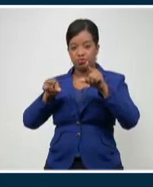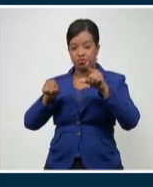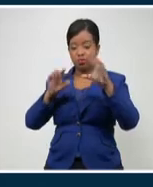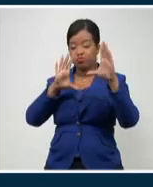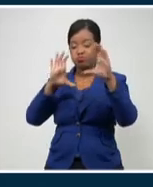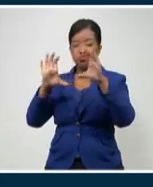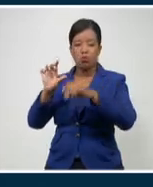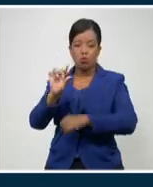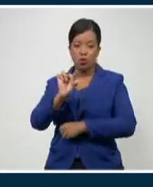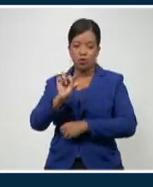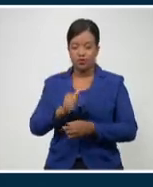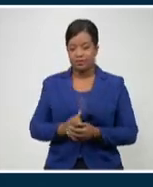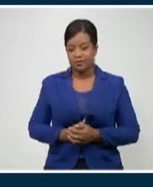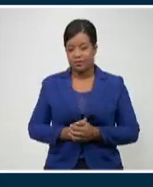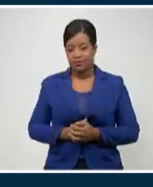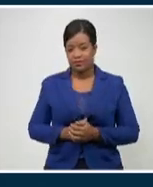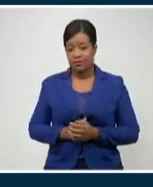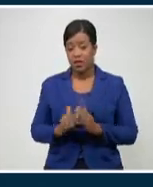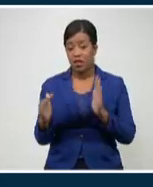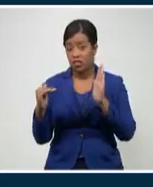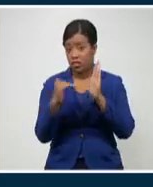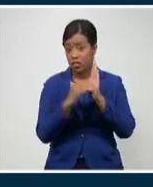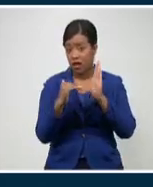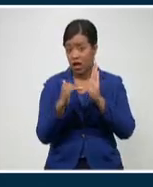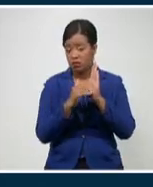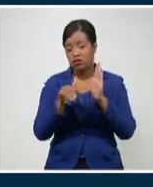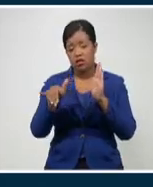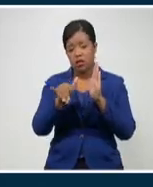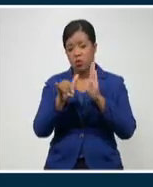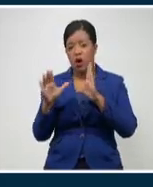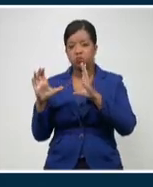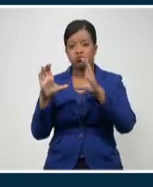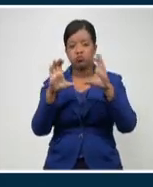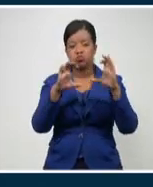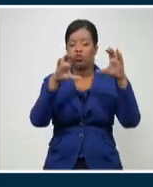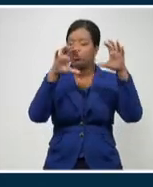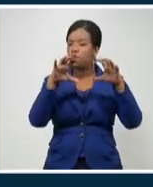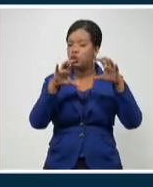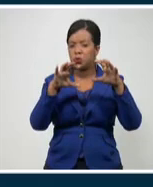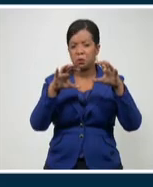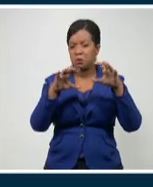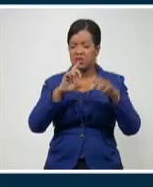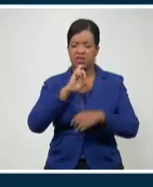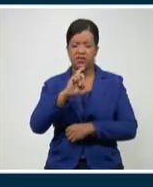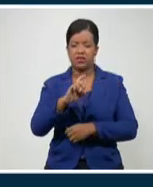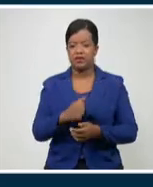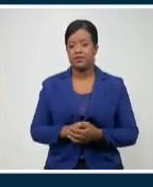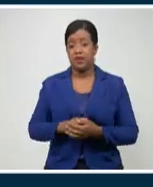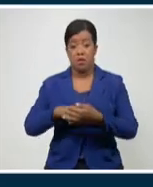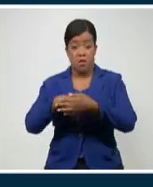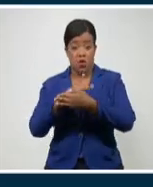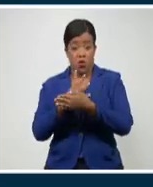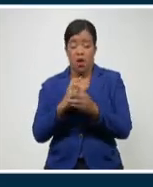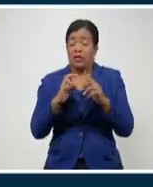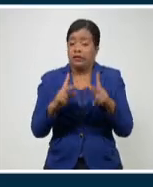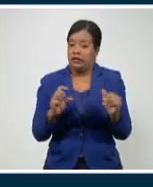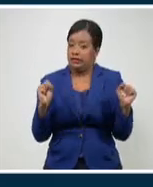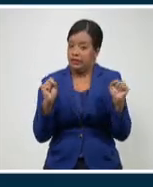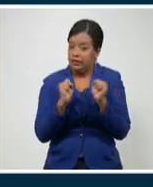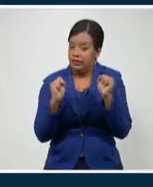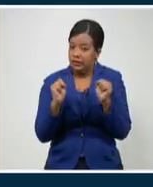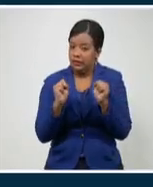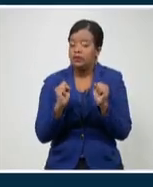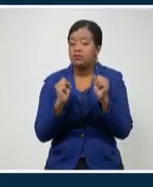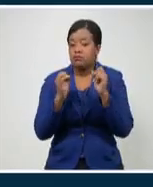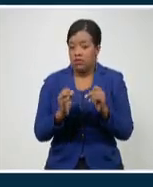nubosidad. En la tarde estará parcialmente nublado con muy baja probabilidad de lluvias. La madrugada será nuevamente fría en zonas del interior de la